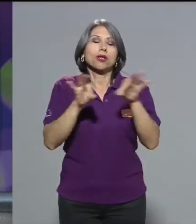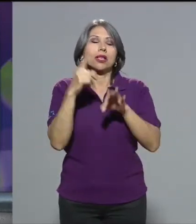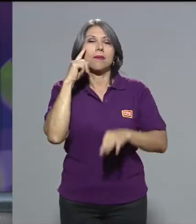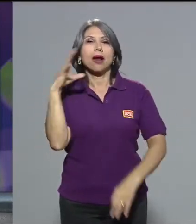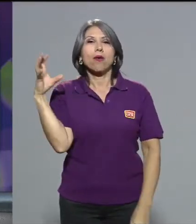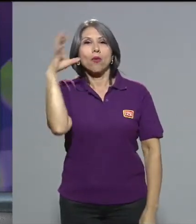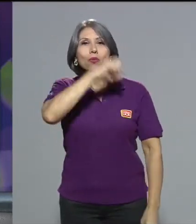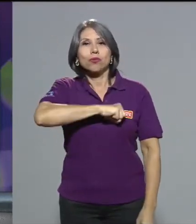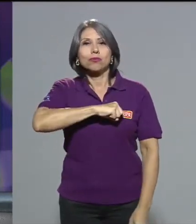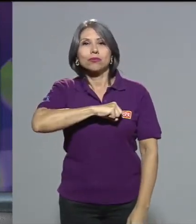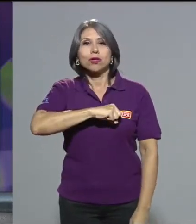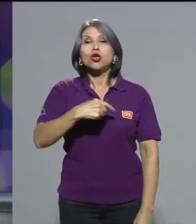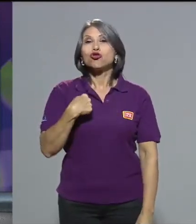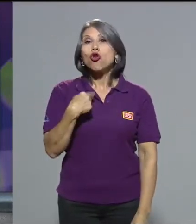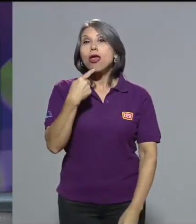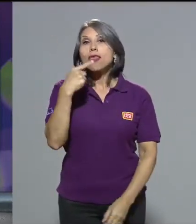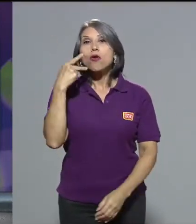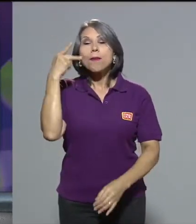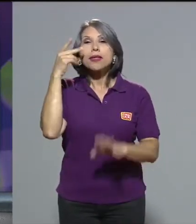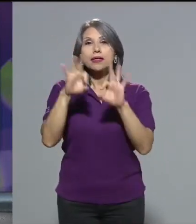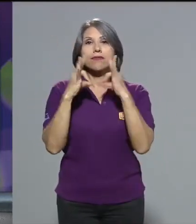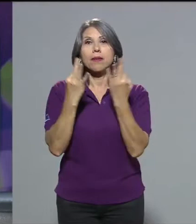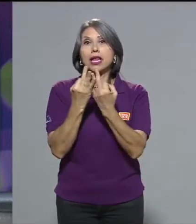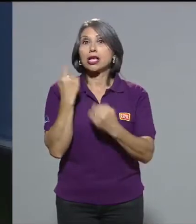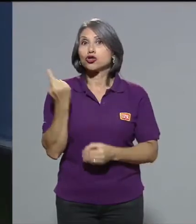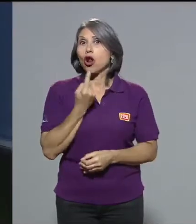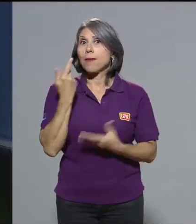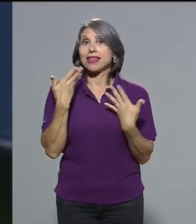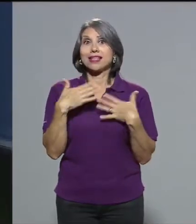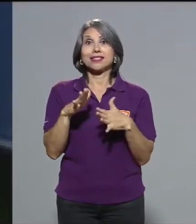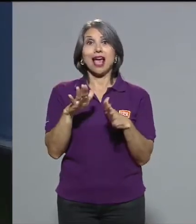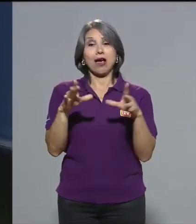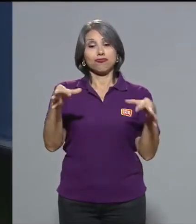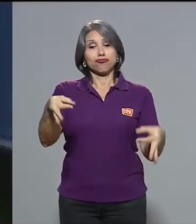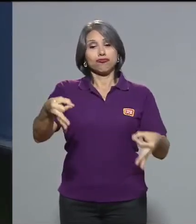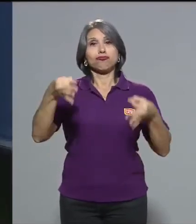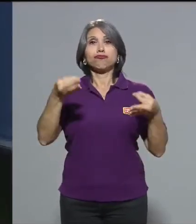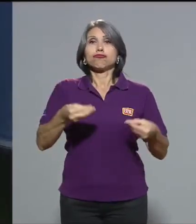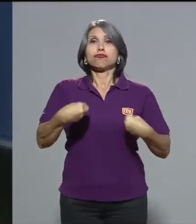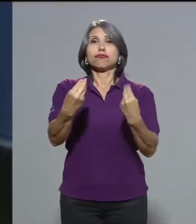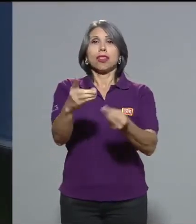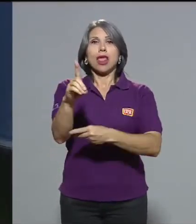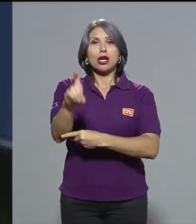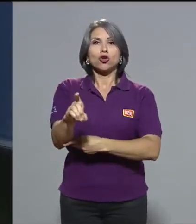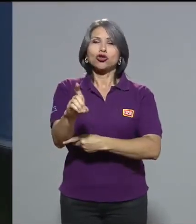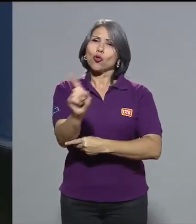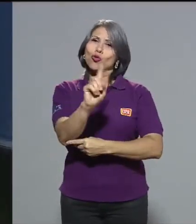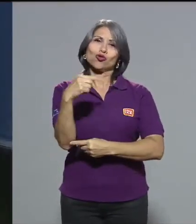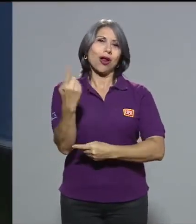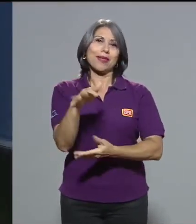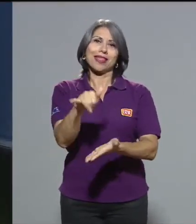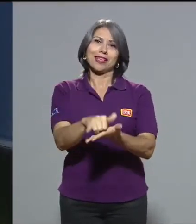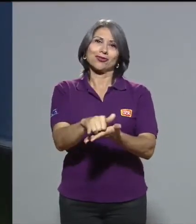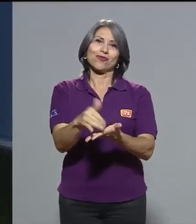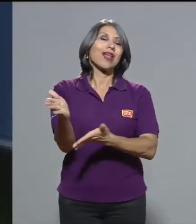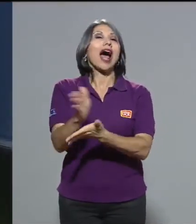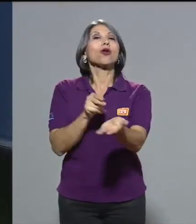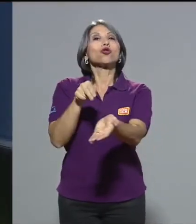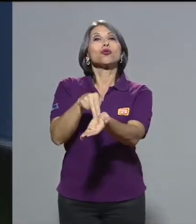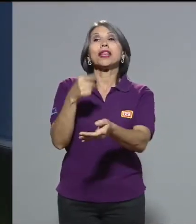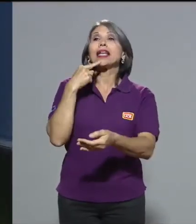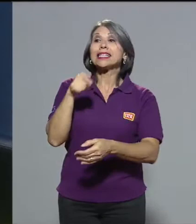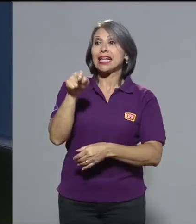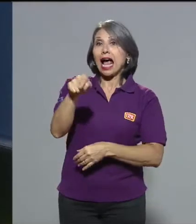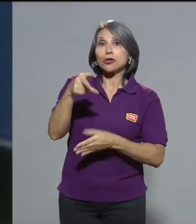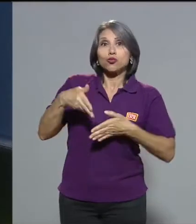muy preocupante, no solamente que le den el diagnóstico, porque hay algunos centros hospitalarios que le dicen, mire, tiene autismo, y